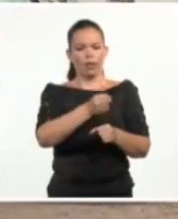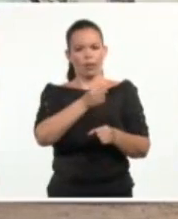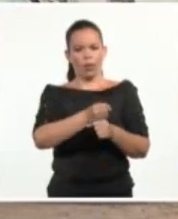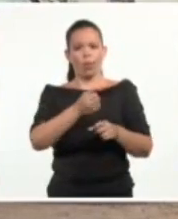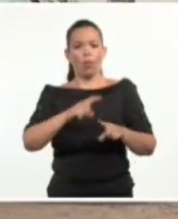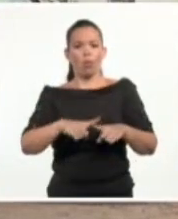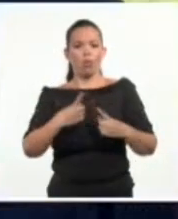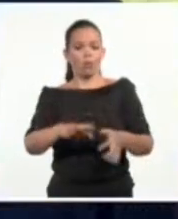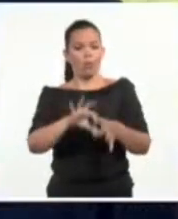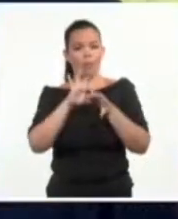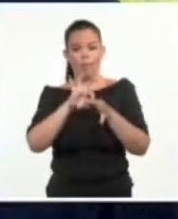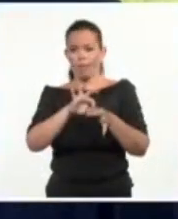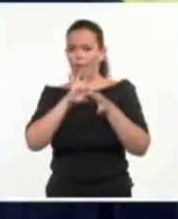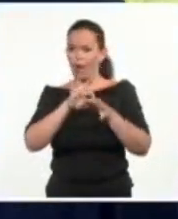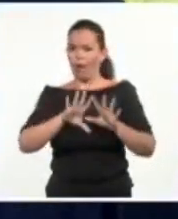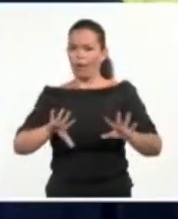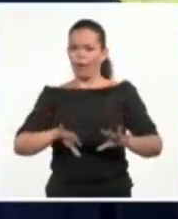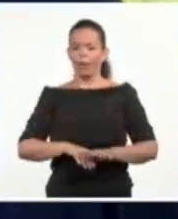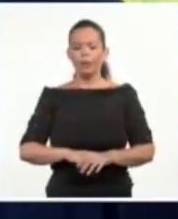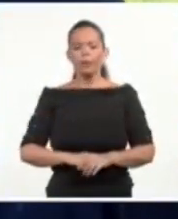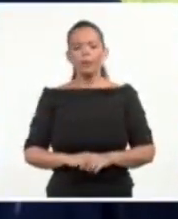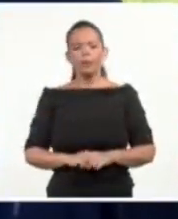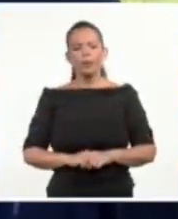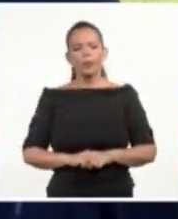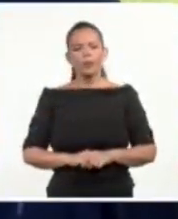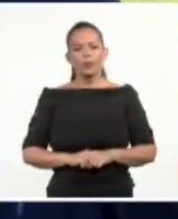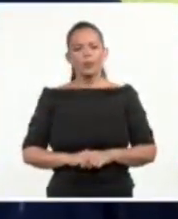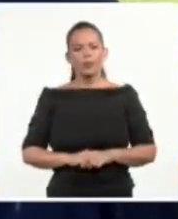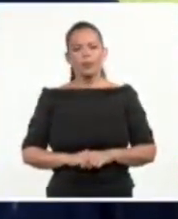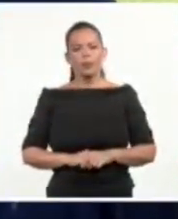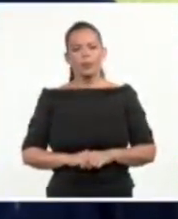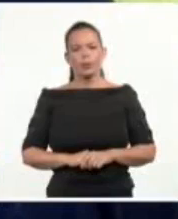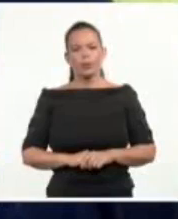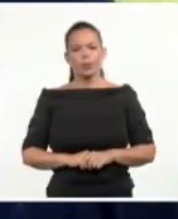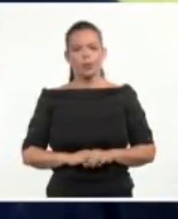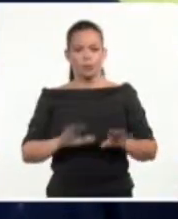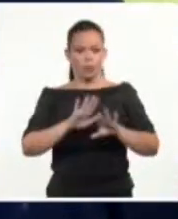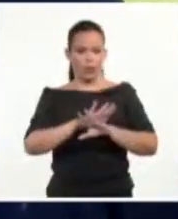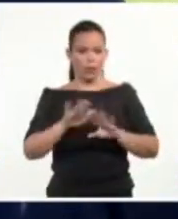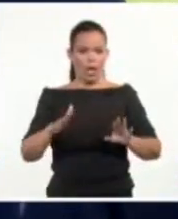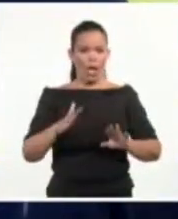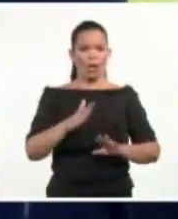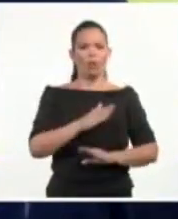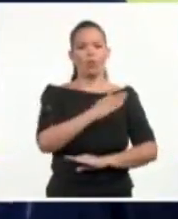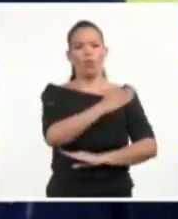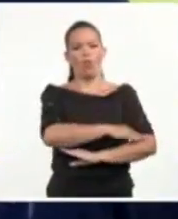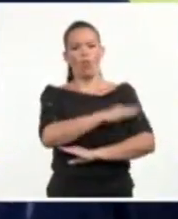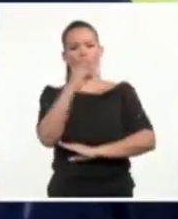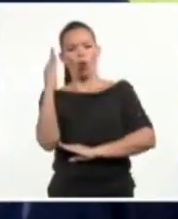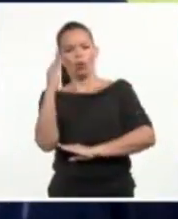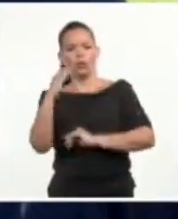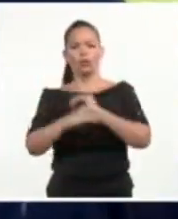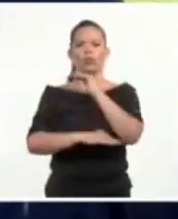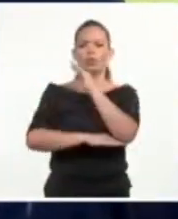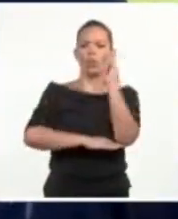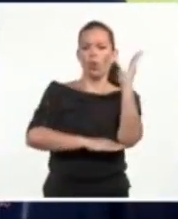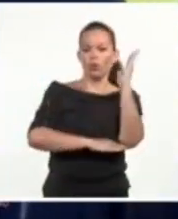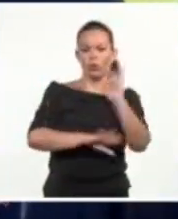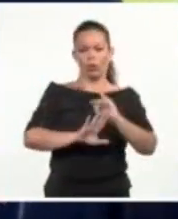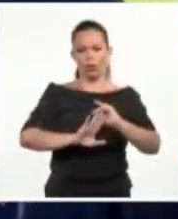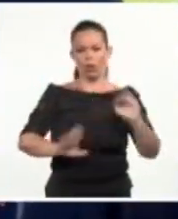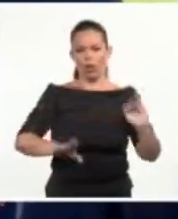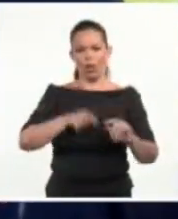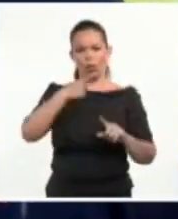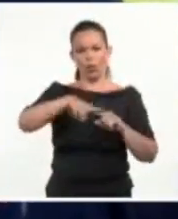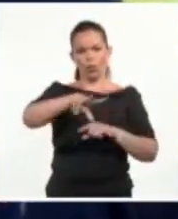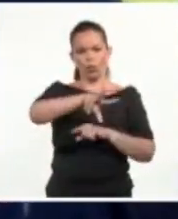fueron significativos. Hemos levantado líneas, hemos construido líneas, le hemos